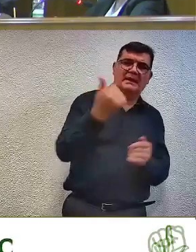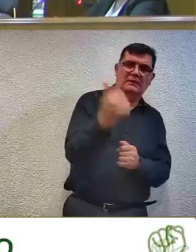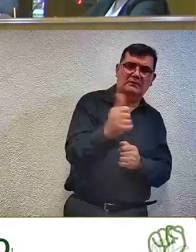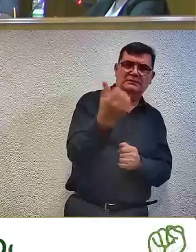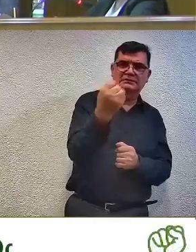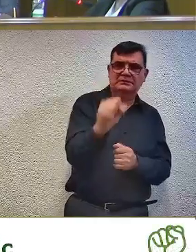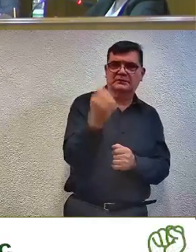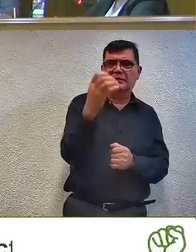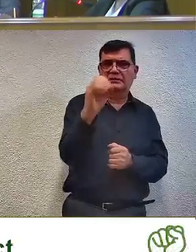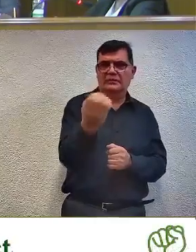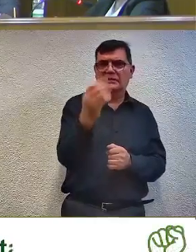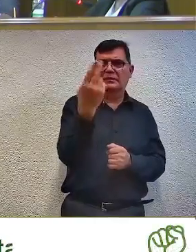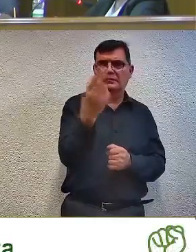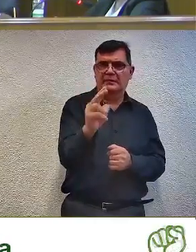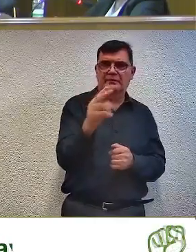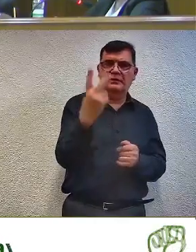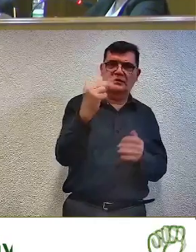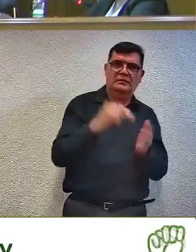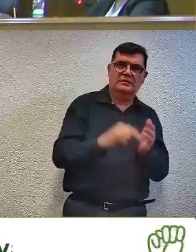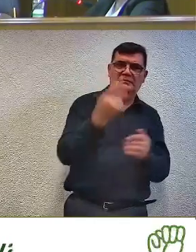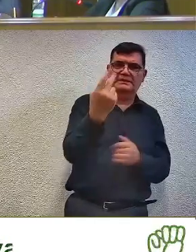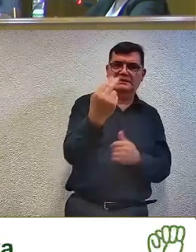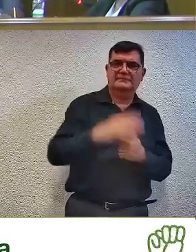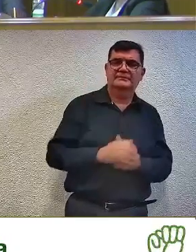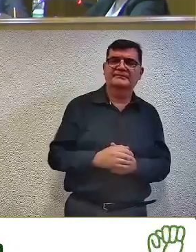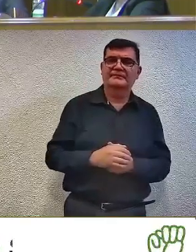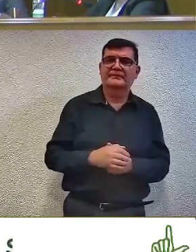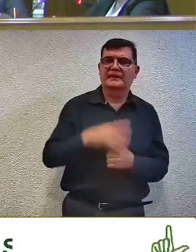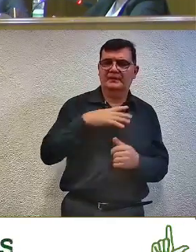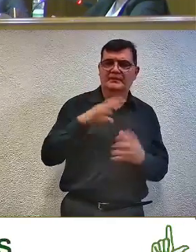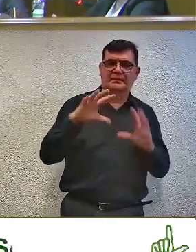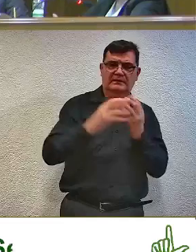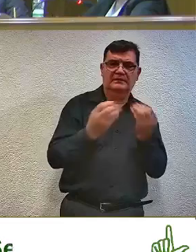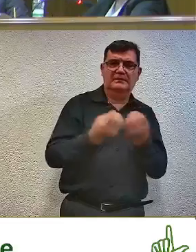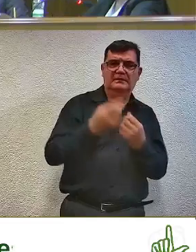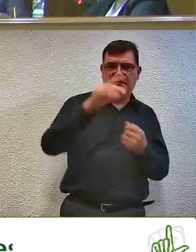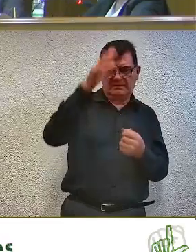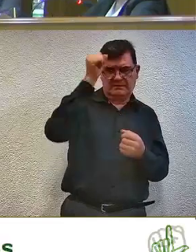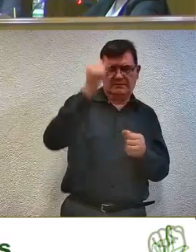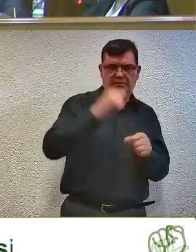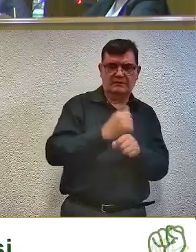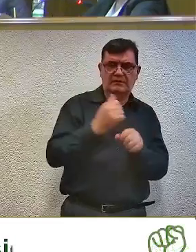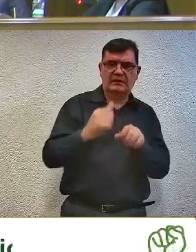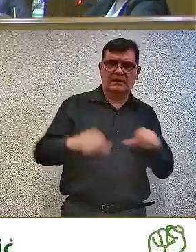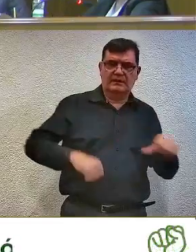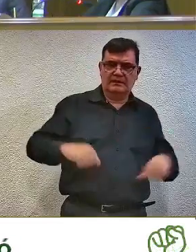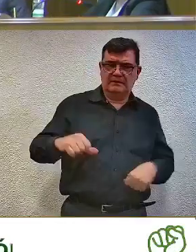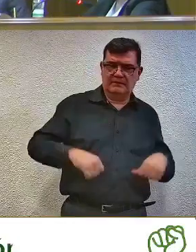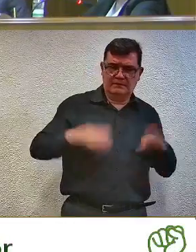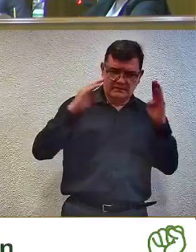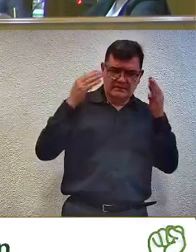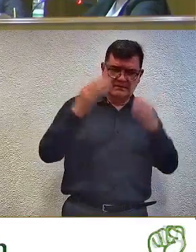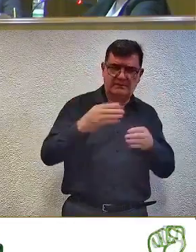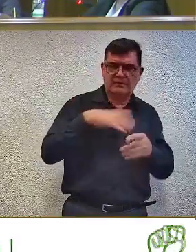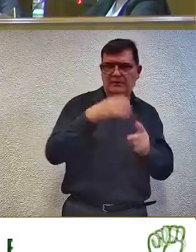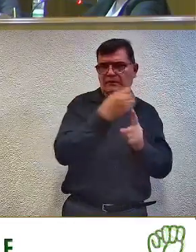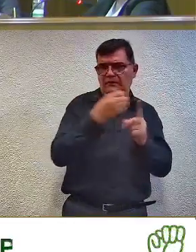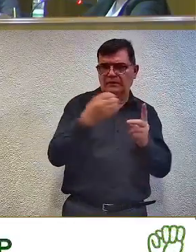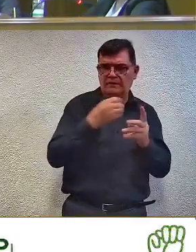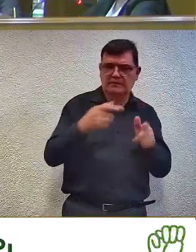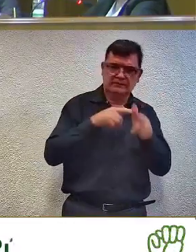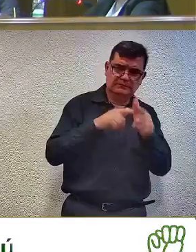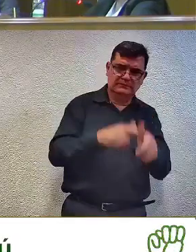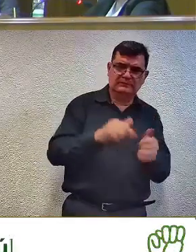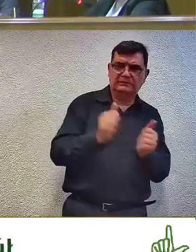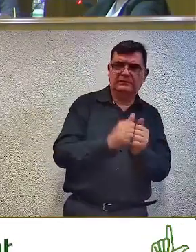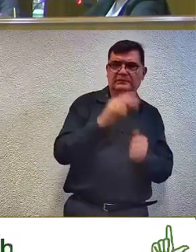septiembre, octubre y noviembre de 2025, por concepto de actividades específicas y de ordinarias permanentes del mes